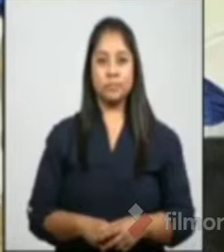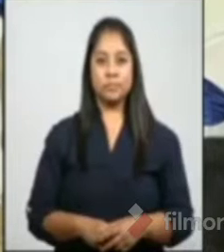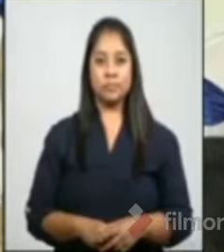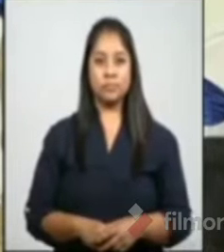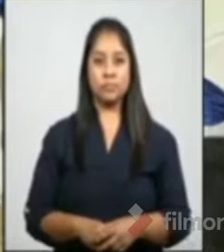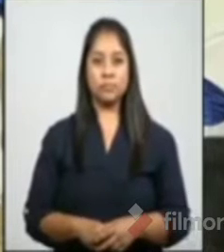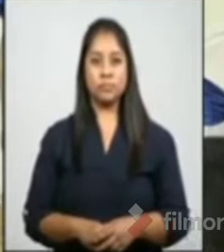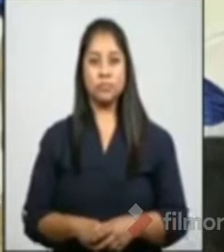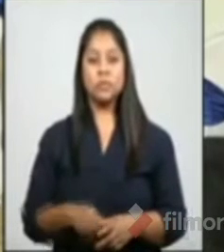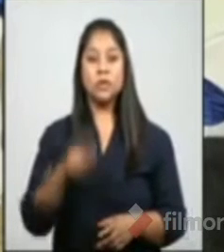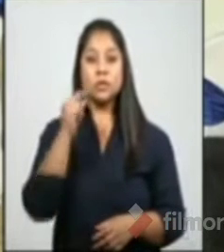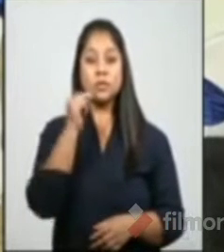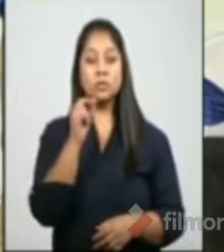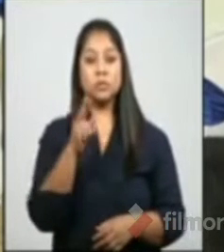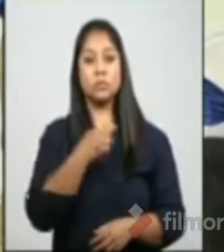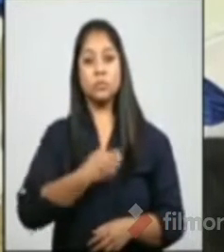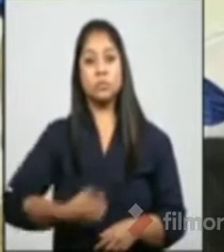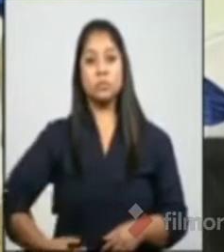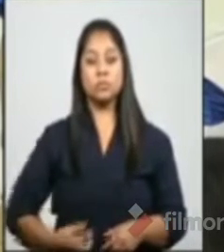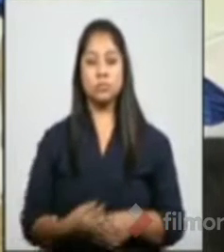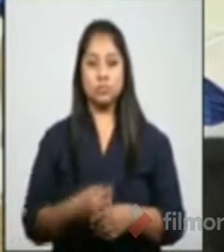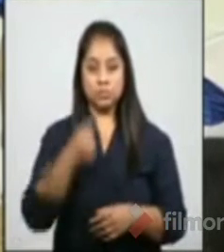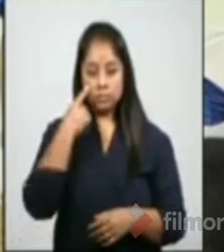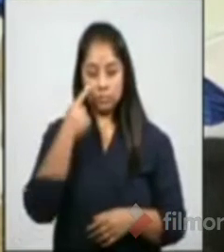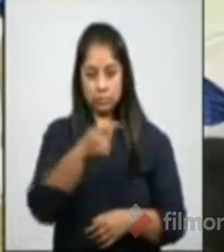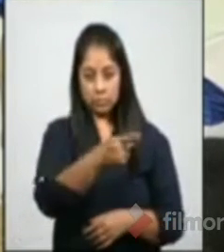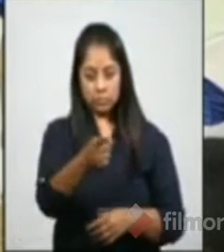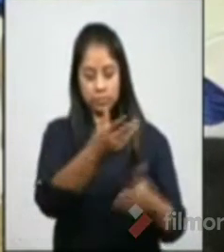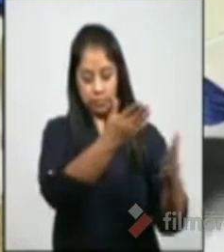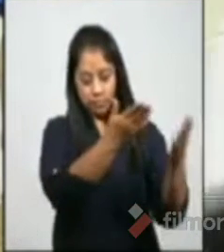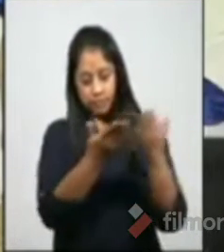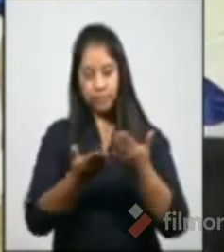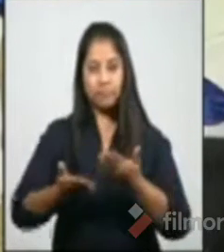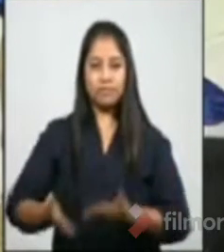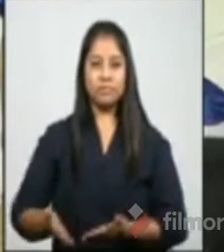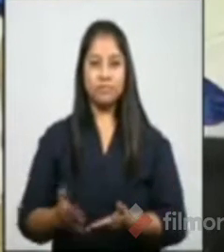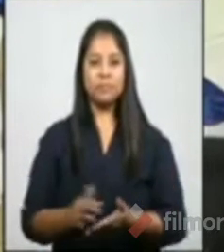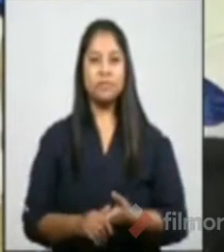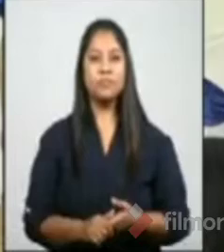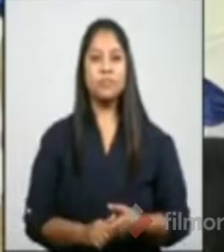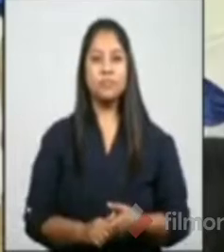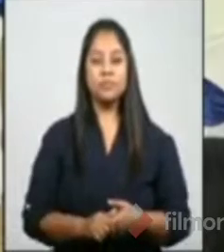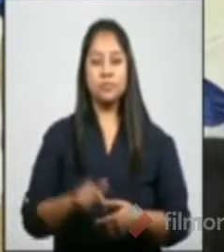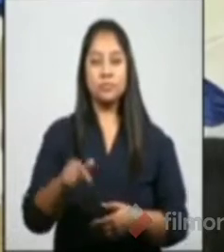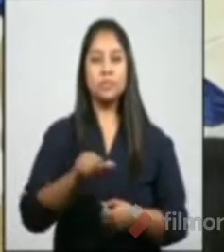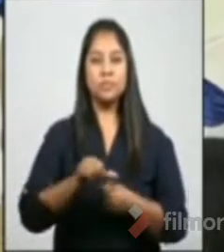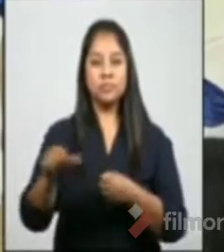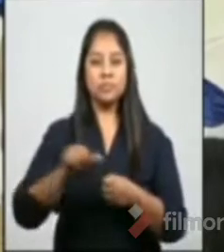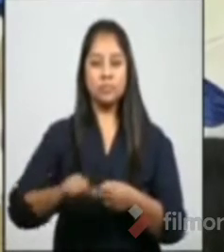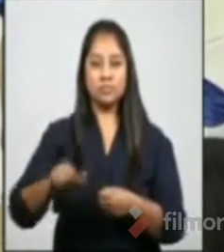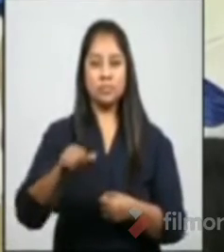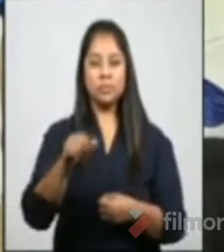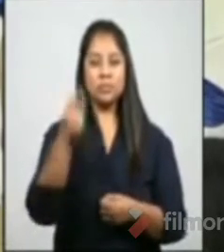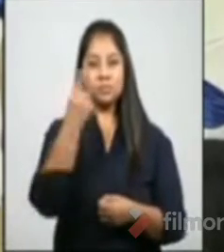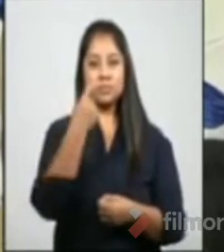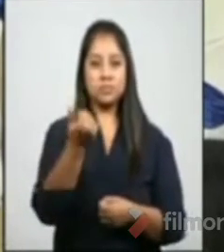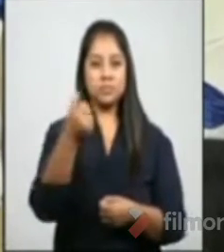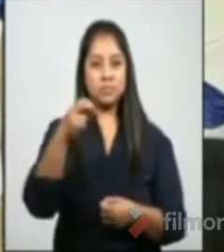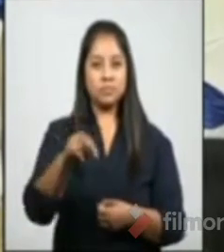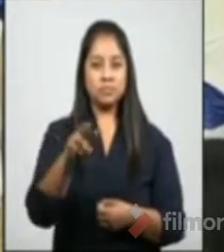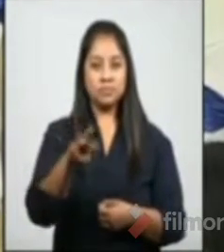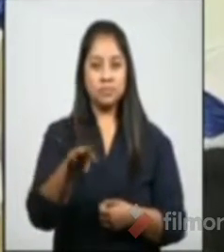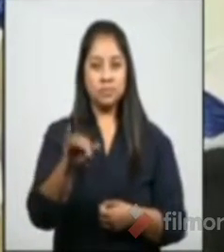Señor presidente, sea usted muy bienvenido a la aldea San Miguelito.